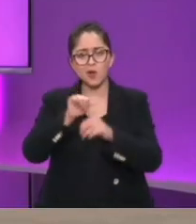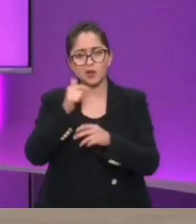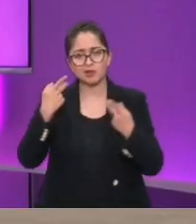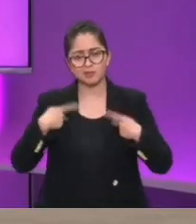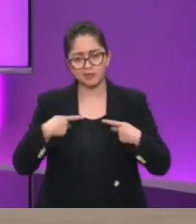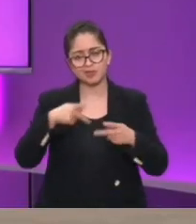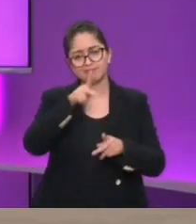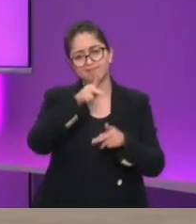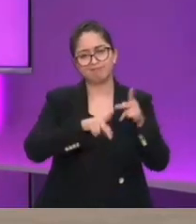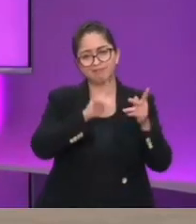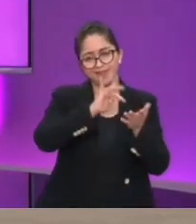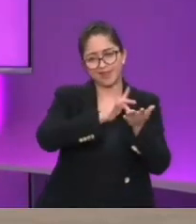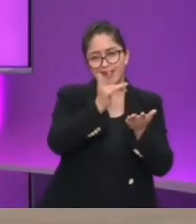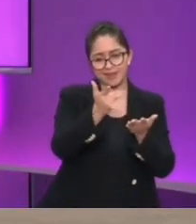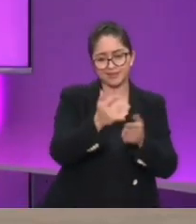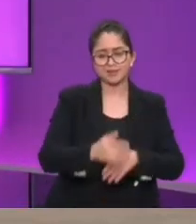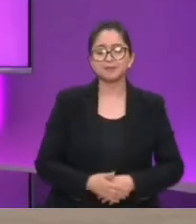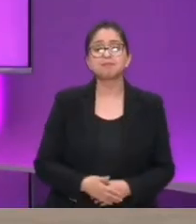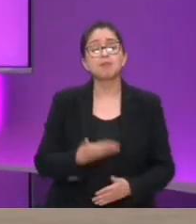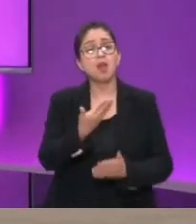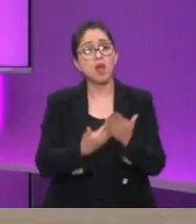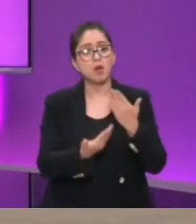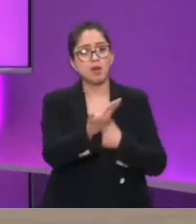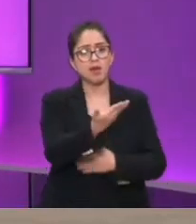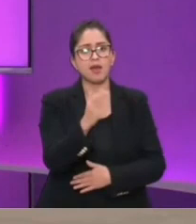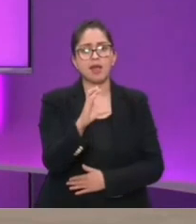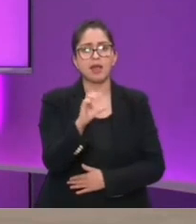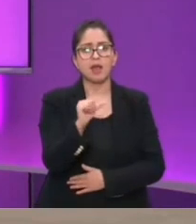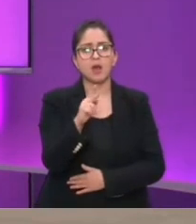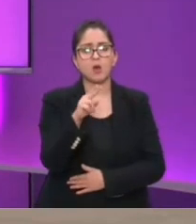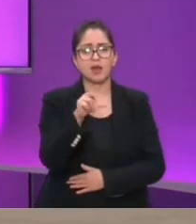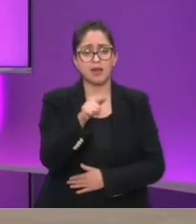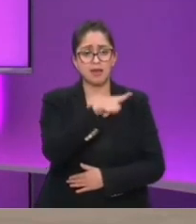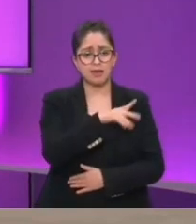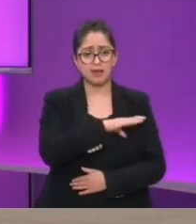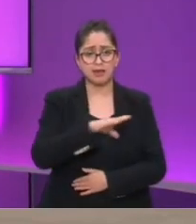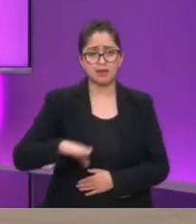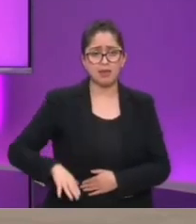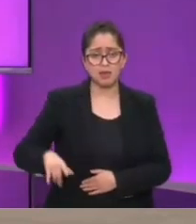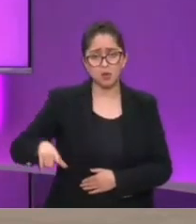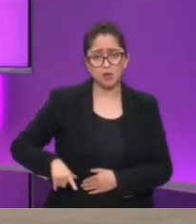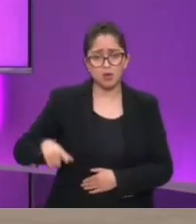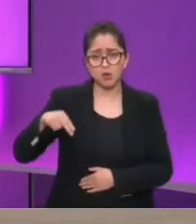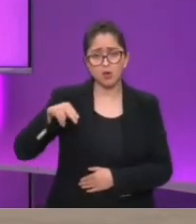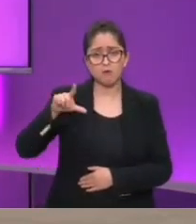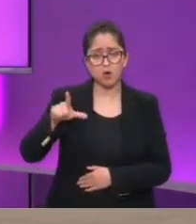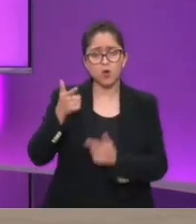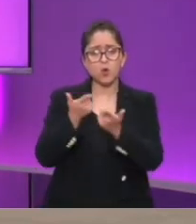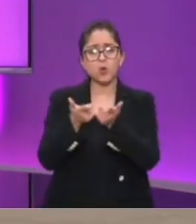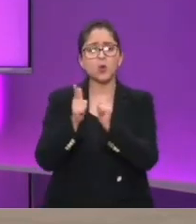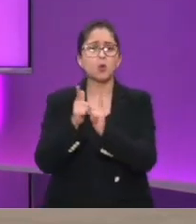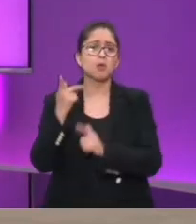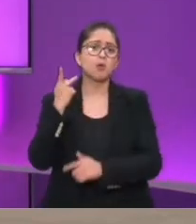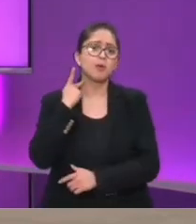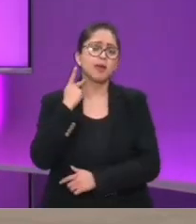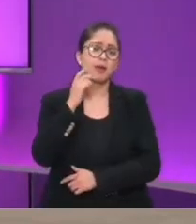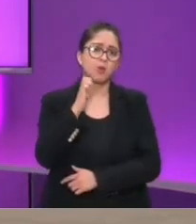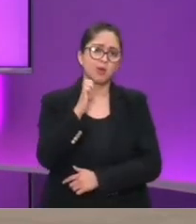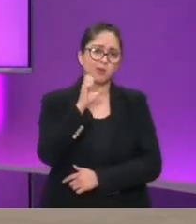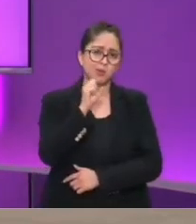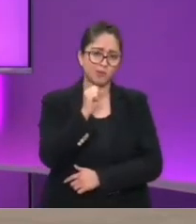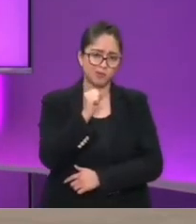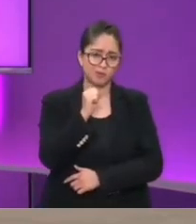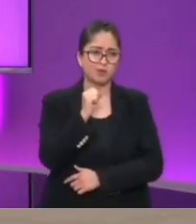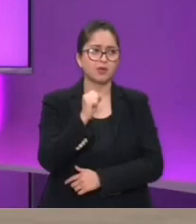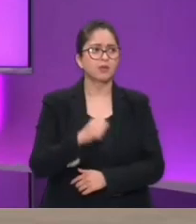Gracias. Y ahora toca turno a Carolina Garza. Ella es candidata a la gubernatura de Nuevo León por el partido Encuentro Solidario.